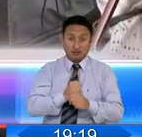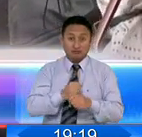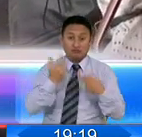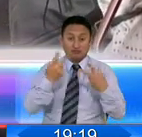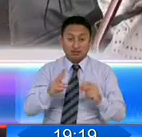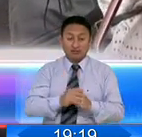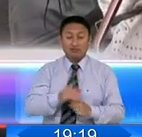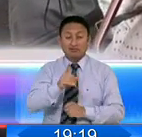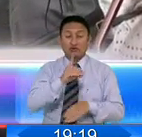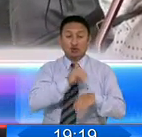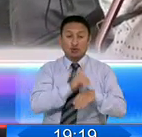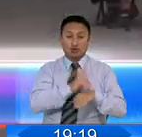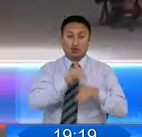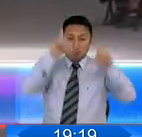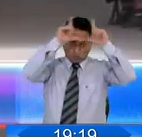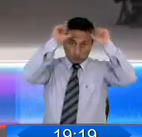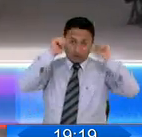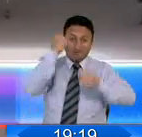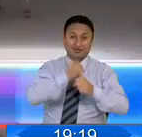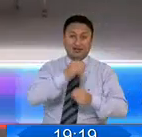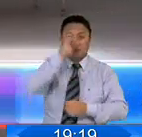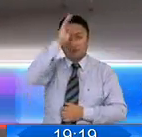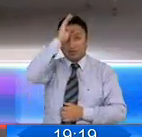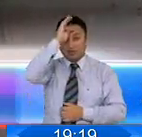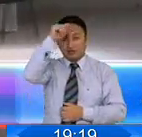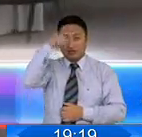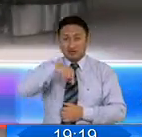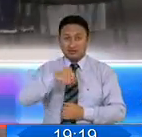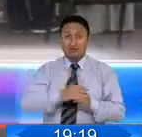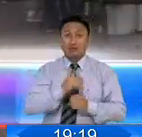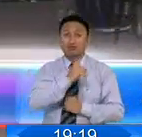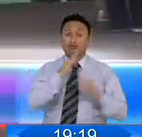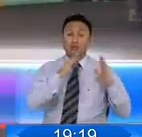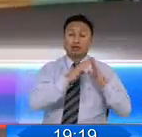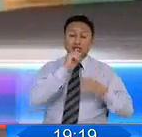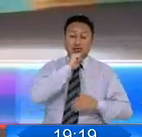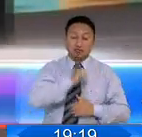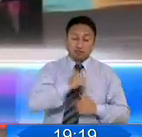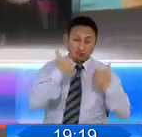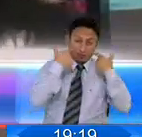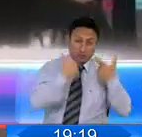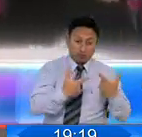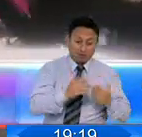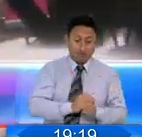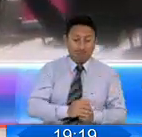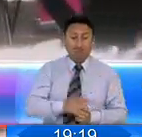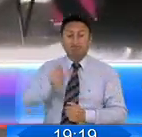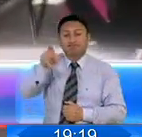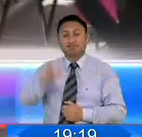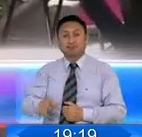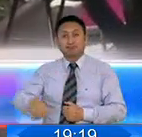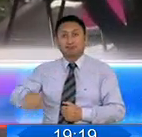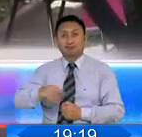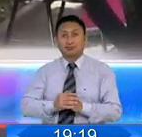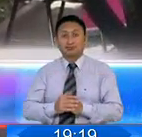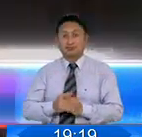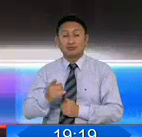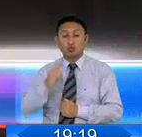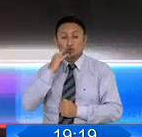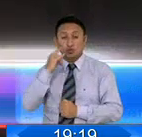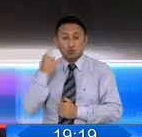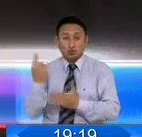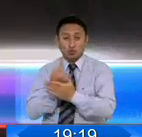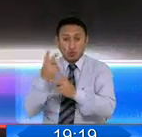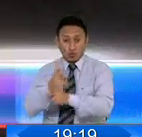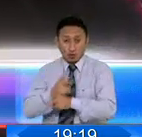trabajadores de salud, el personal y los residentes de asilos de ancianos, así como también residentes de la red de orfanatos públicos. Hasta el